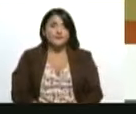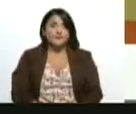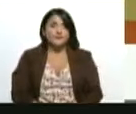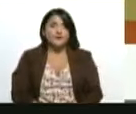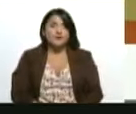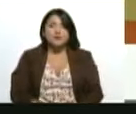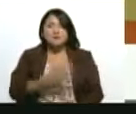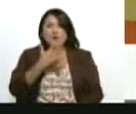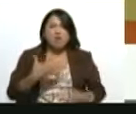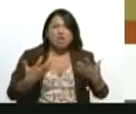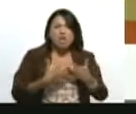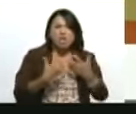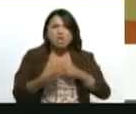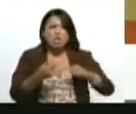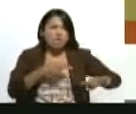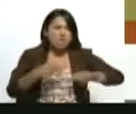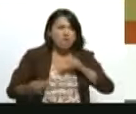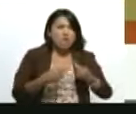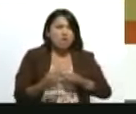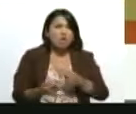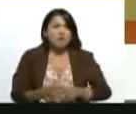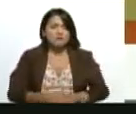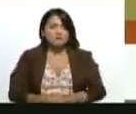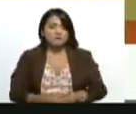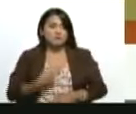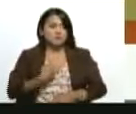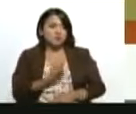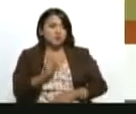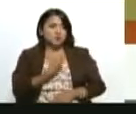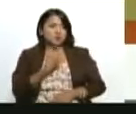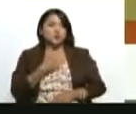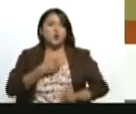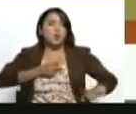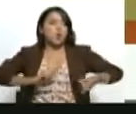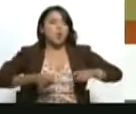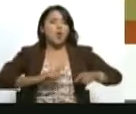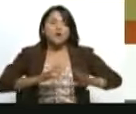anarquía, nadie puede operar por su cuenta.